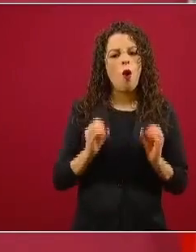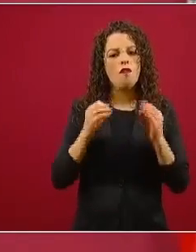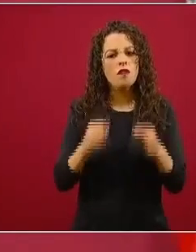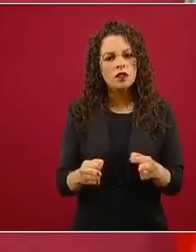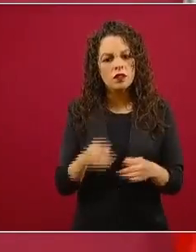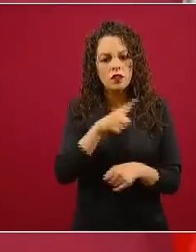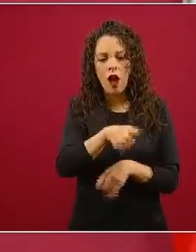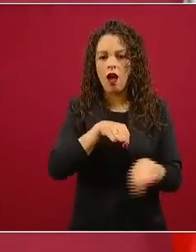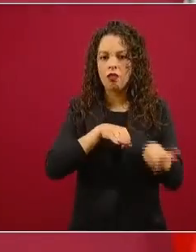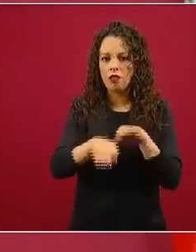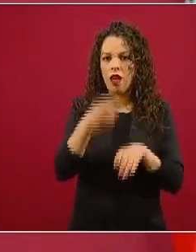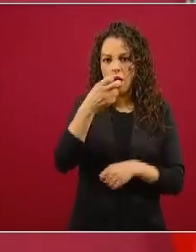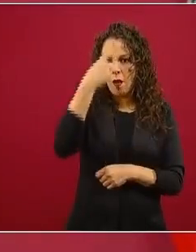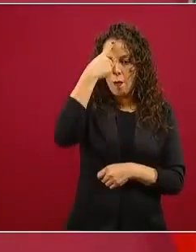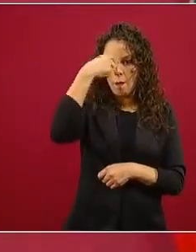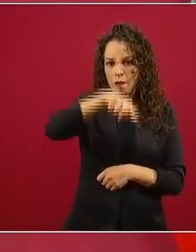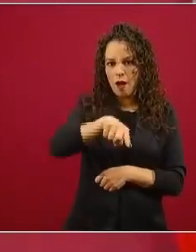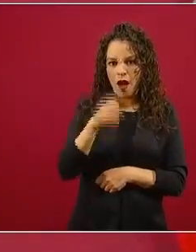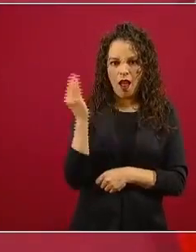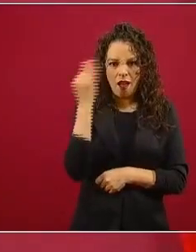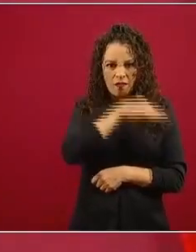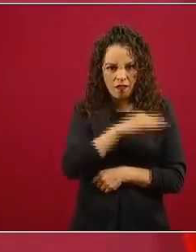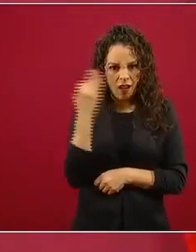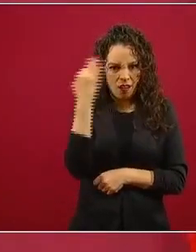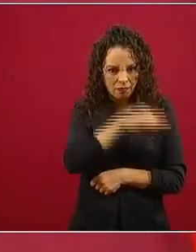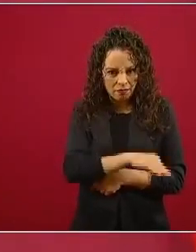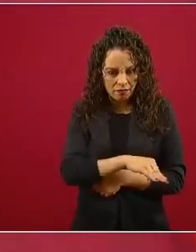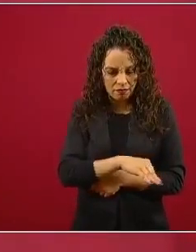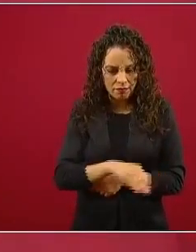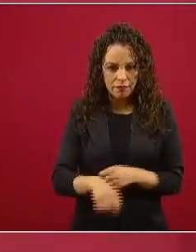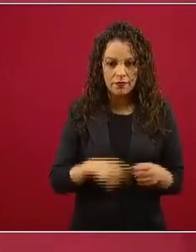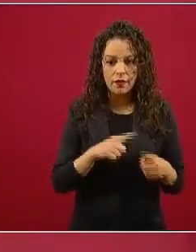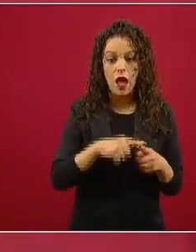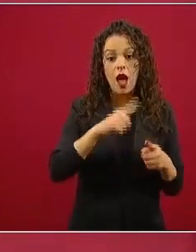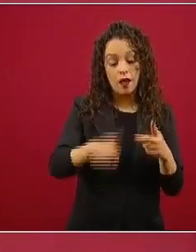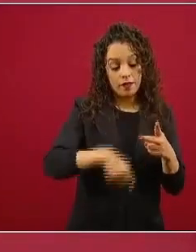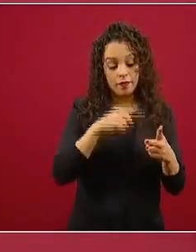estos ilícitos, y la gente,